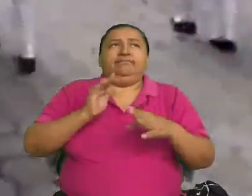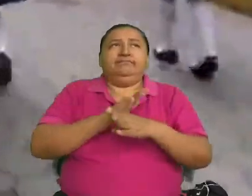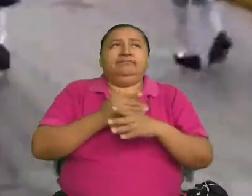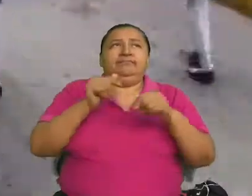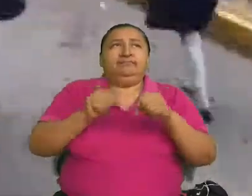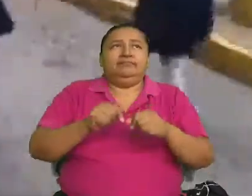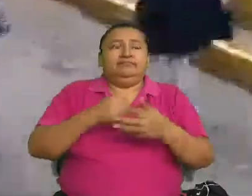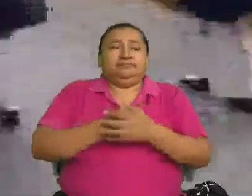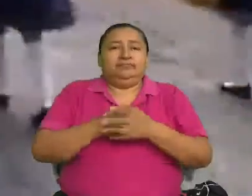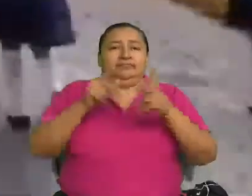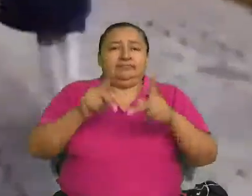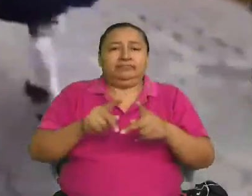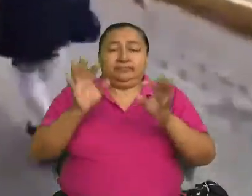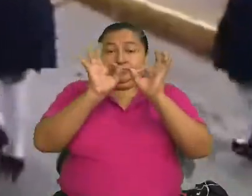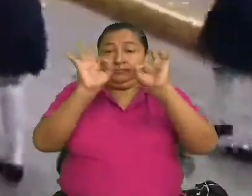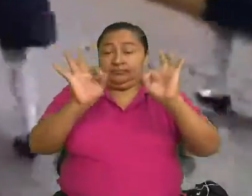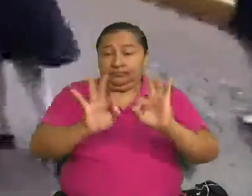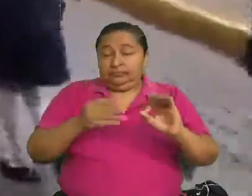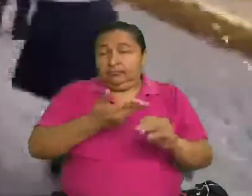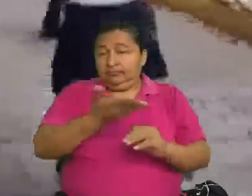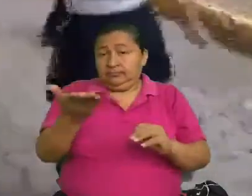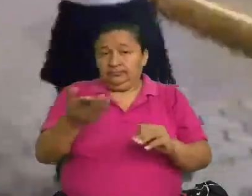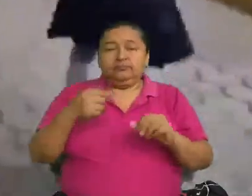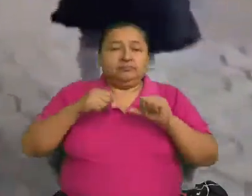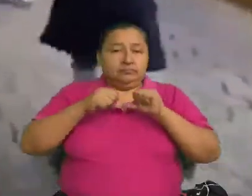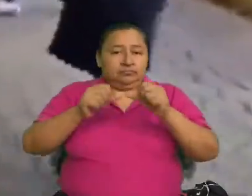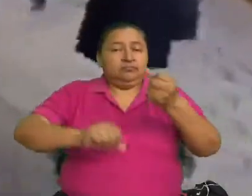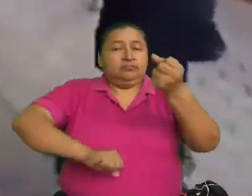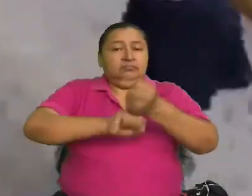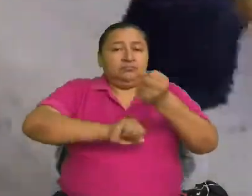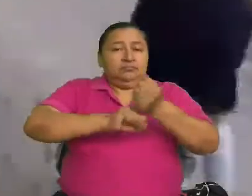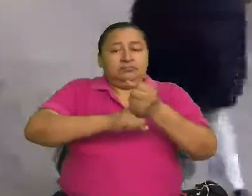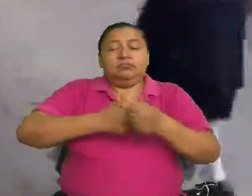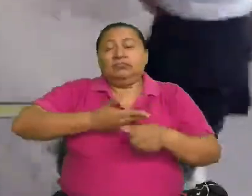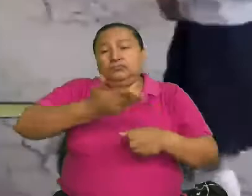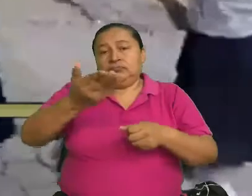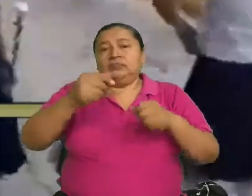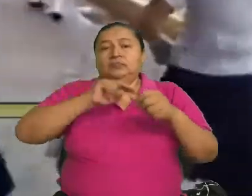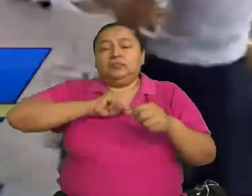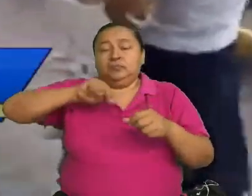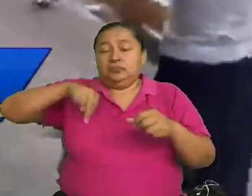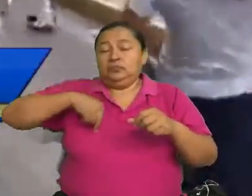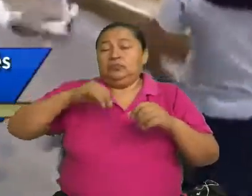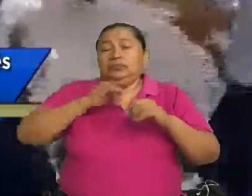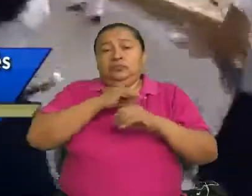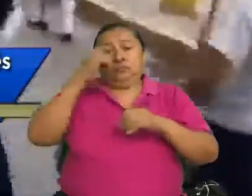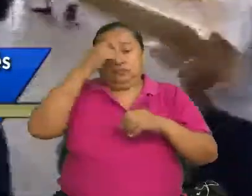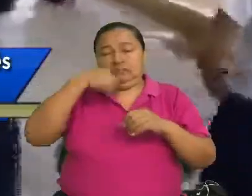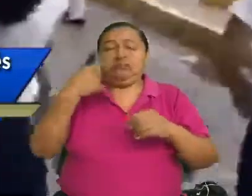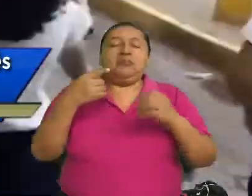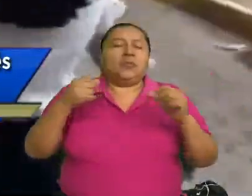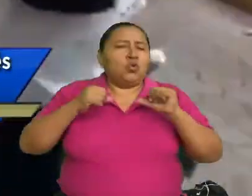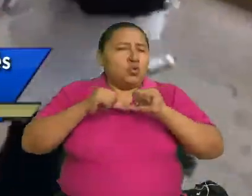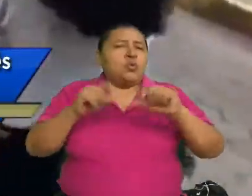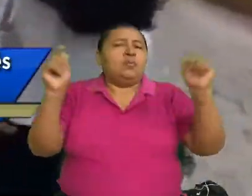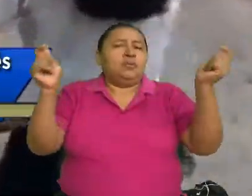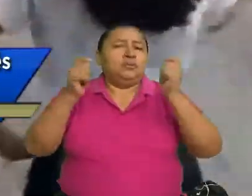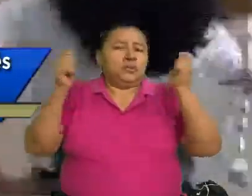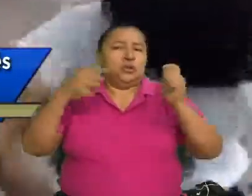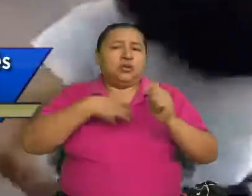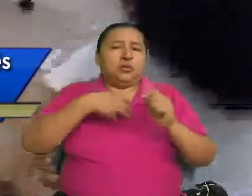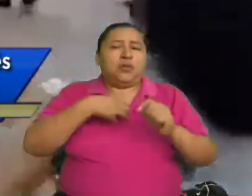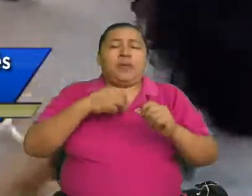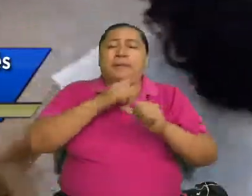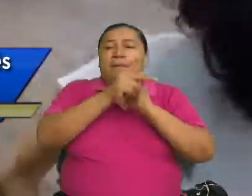Mire, pues felicitaciones. Sigamos fortaleciendo nuestra identidad, sigamos celebrando nuestras fiestas